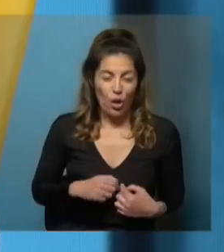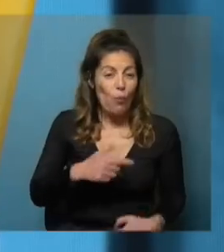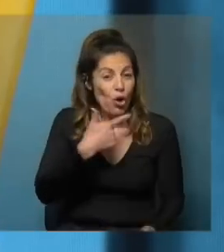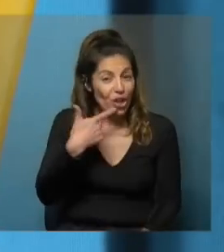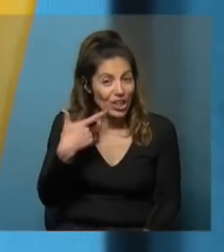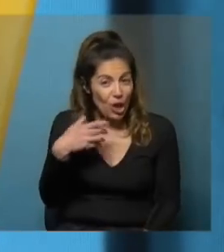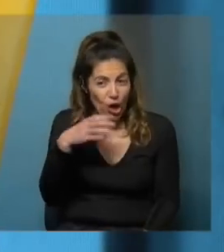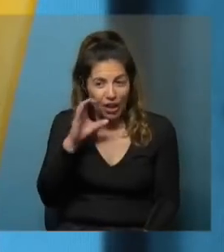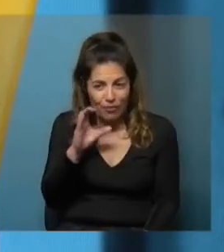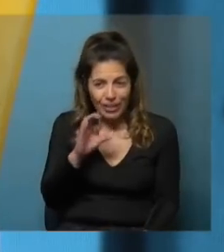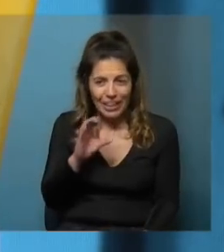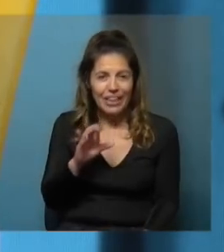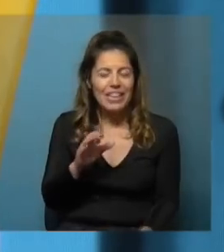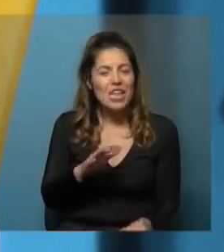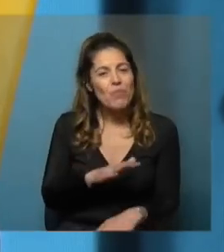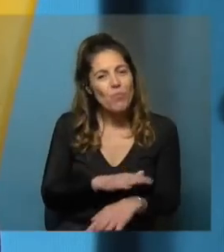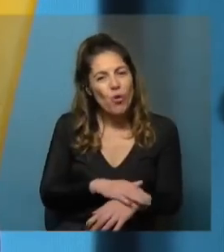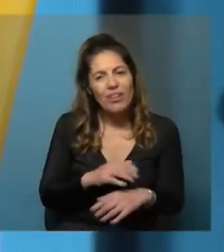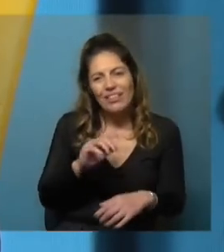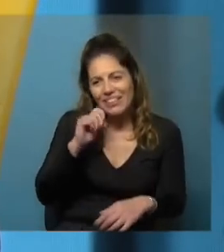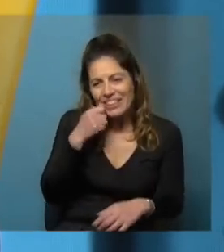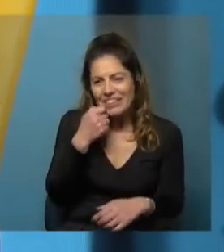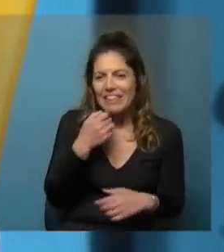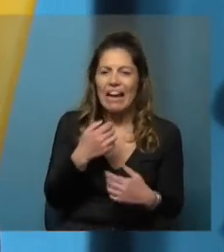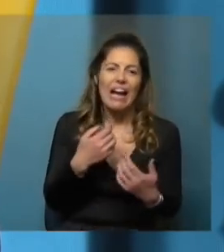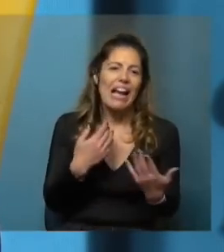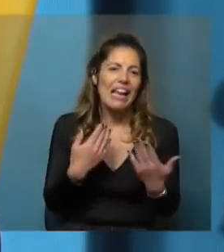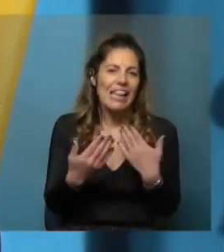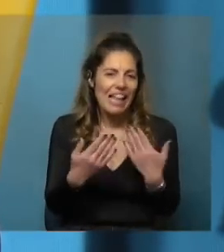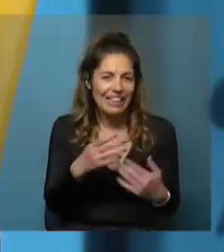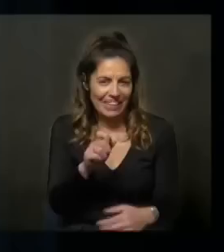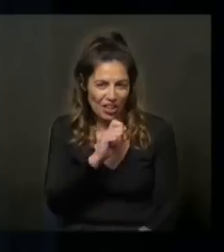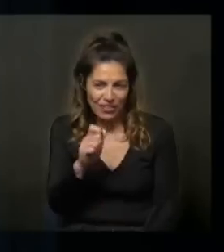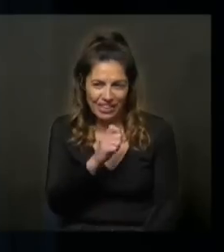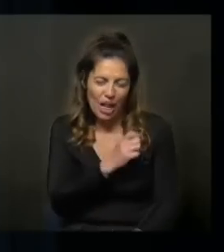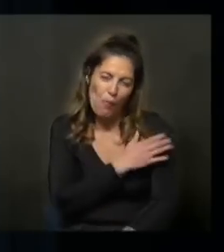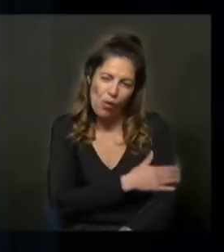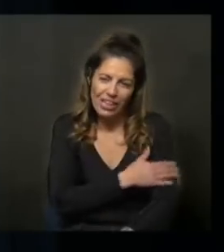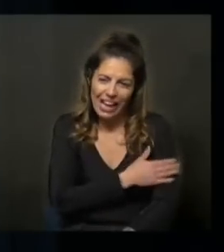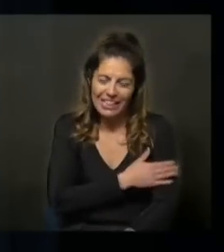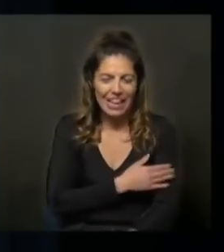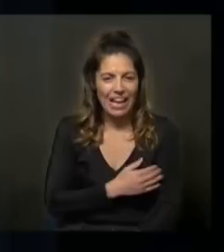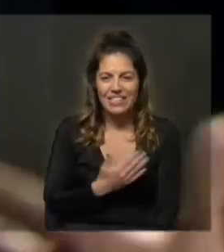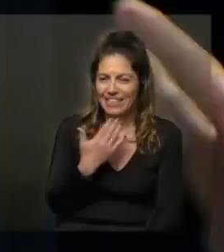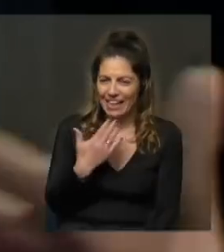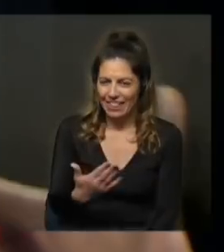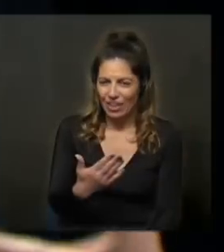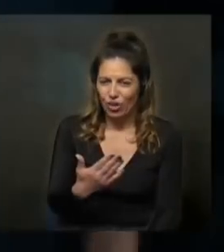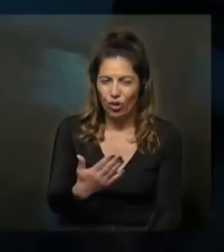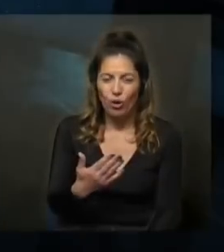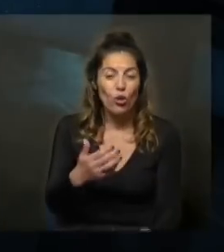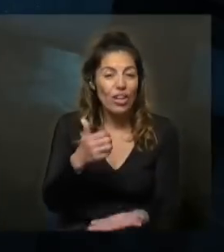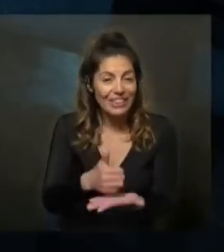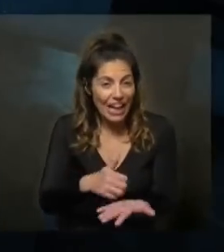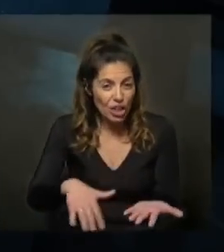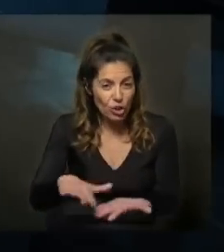y muy cálida la entrevista que a mí me encanta cuando son así bueno Yo te agradezco de corazón cuando uno está en estos lugares